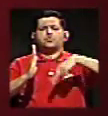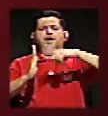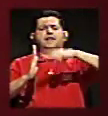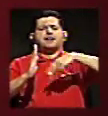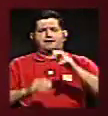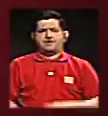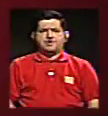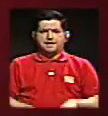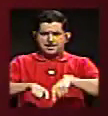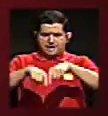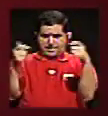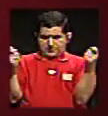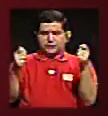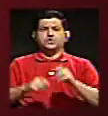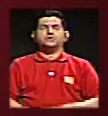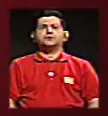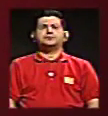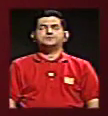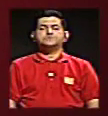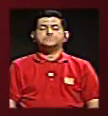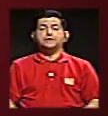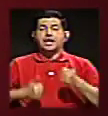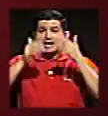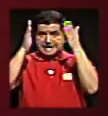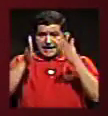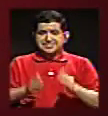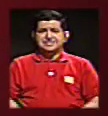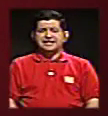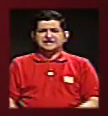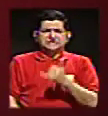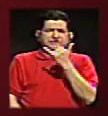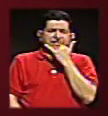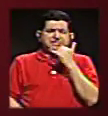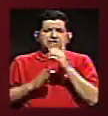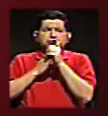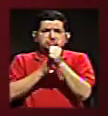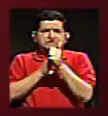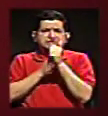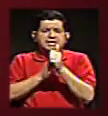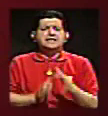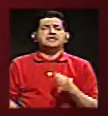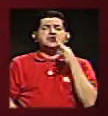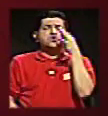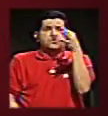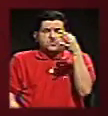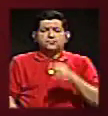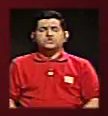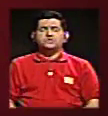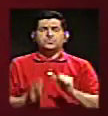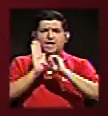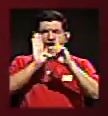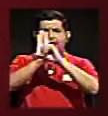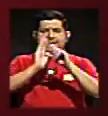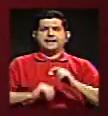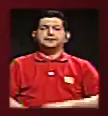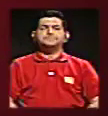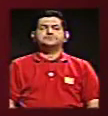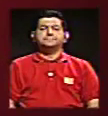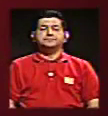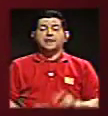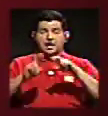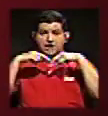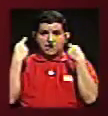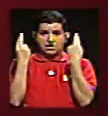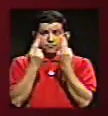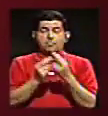en en su periódico candidatos fallidos liderarán la próxima asamblea legislativa la reunión